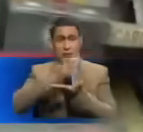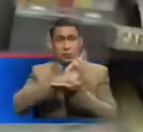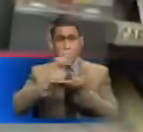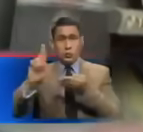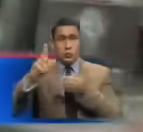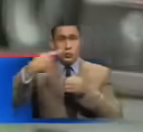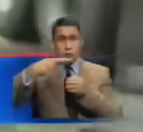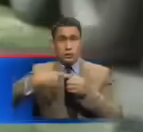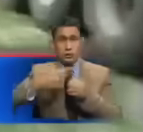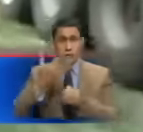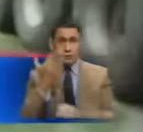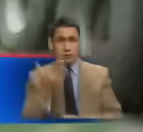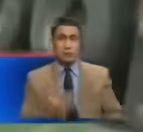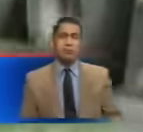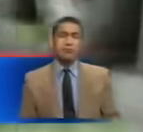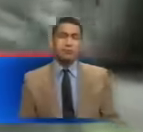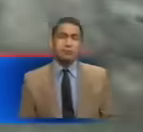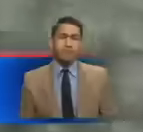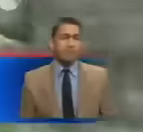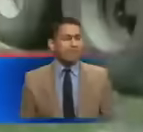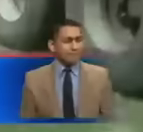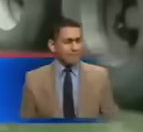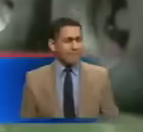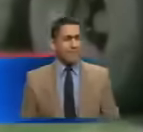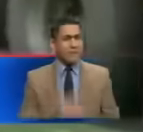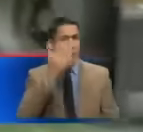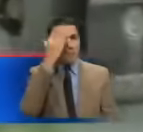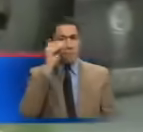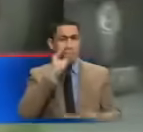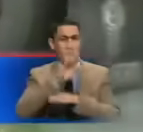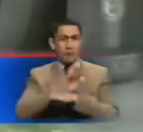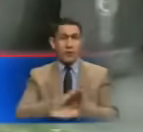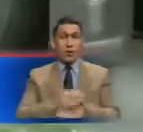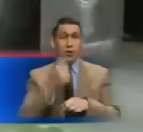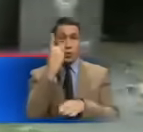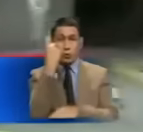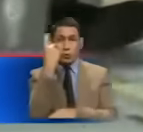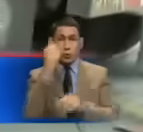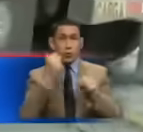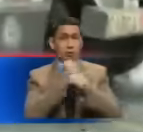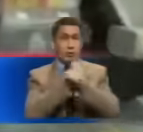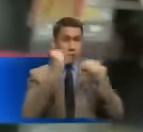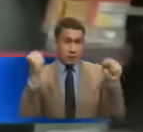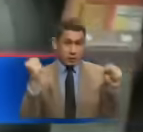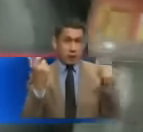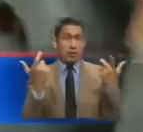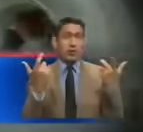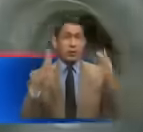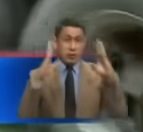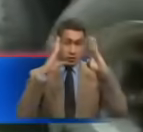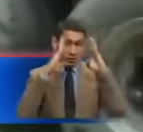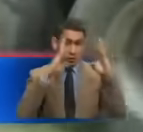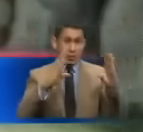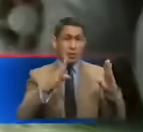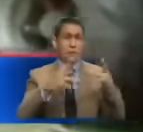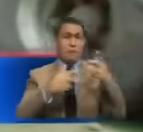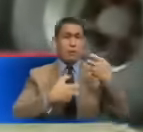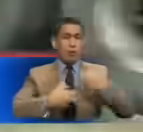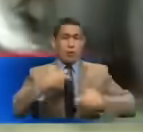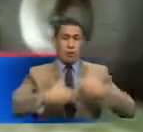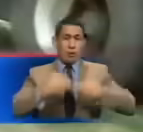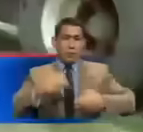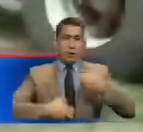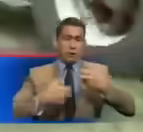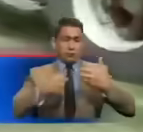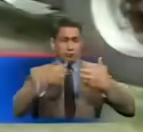capital. Muy buenas tardes. ¿Cómo está? Muy buenas tardes. Aproximadamente a las 11 de la mañana se atendió un siniestro de tránsito en la avenida Morán